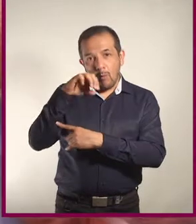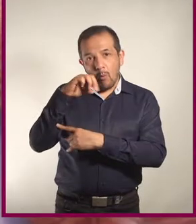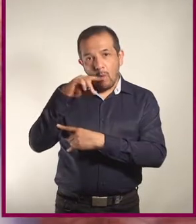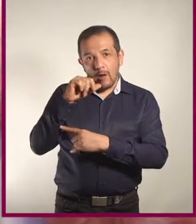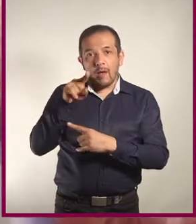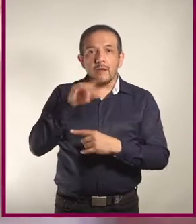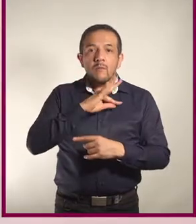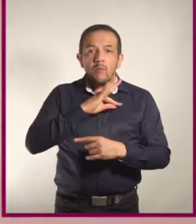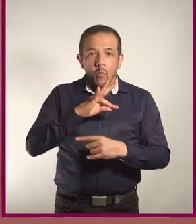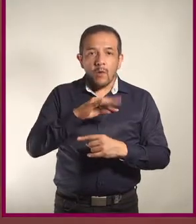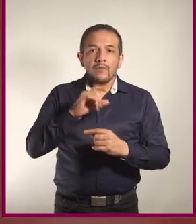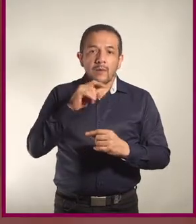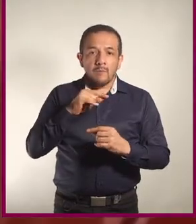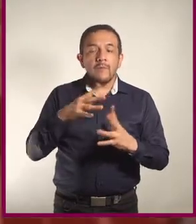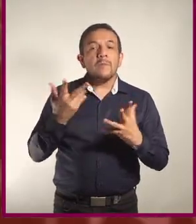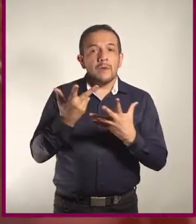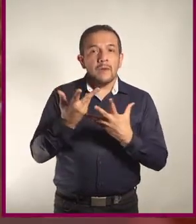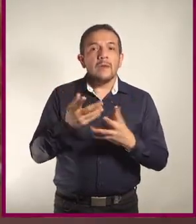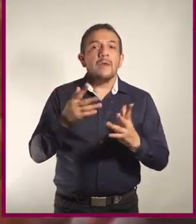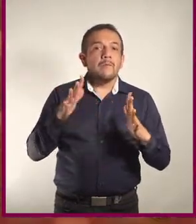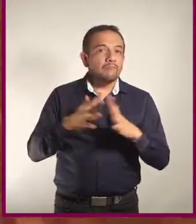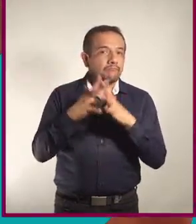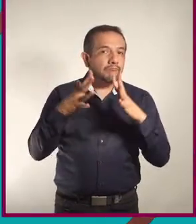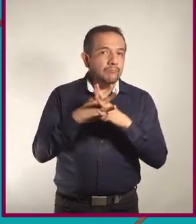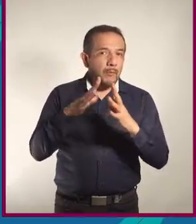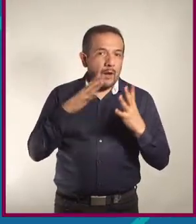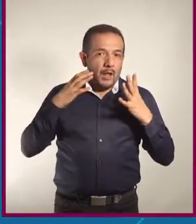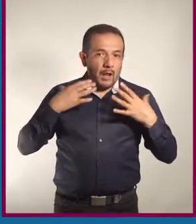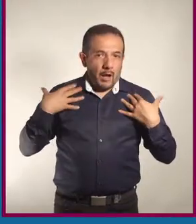o participar en la contracción muscular.